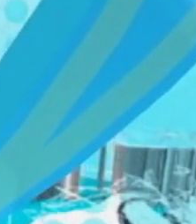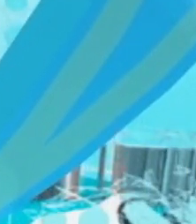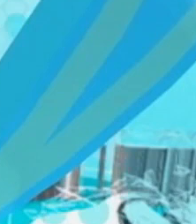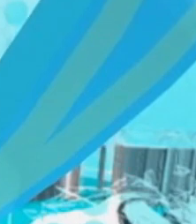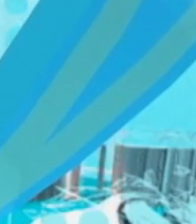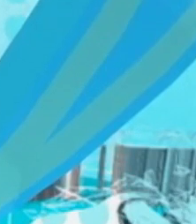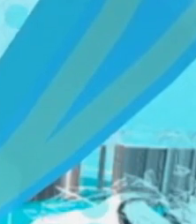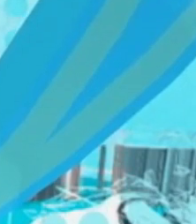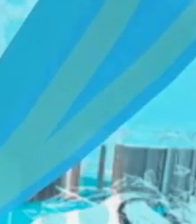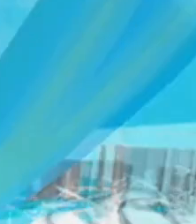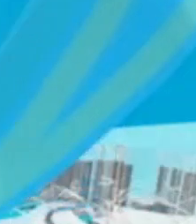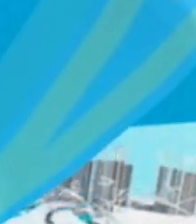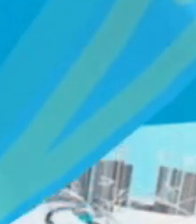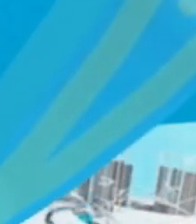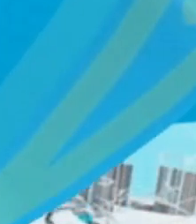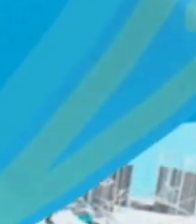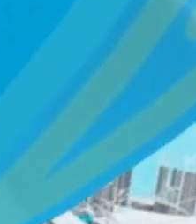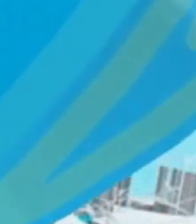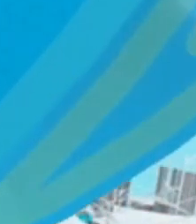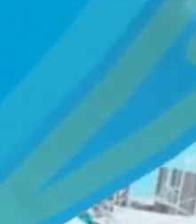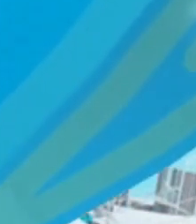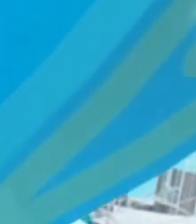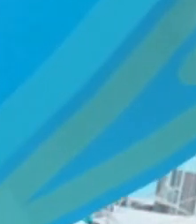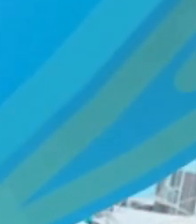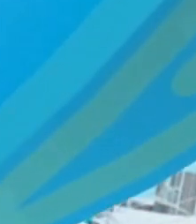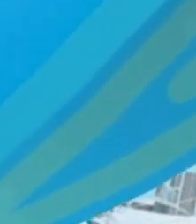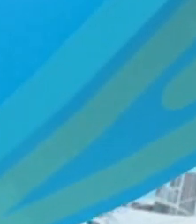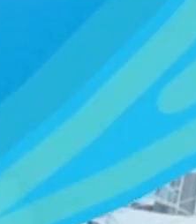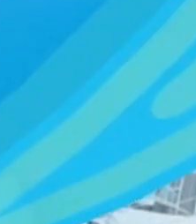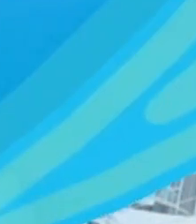Banco Popular presentó El Tipo de Cambio.